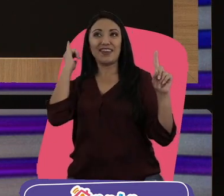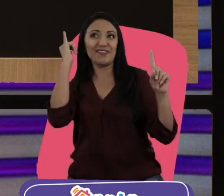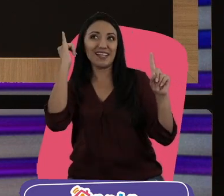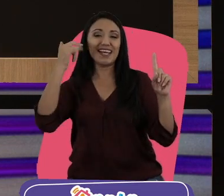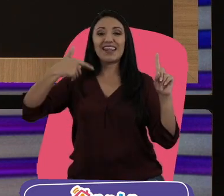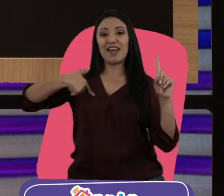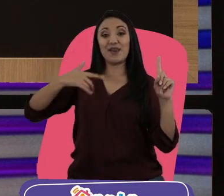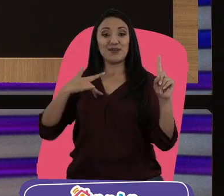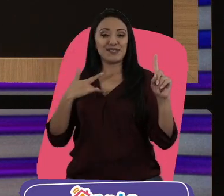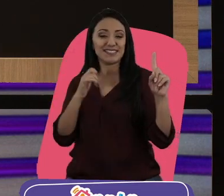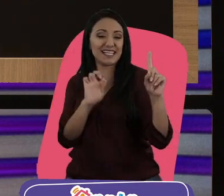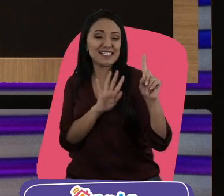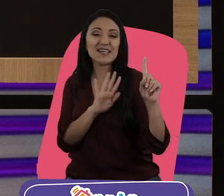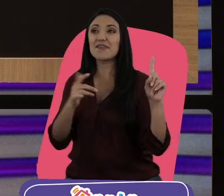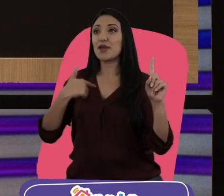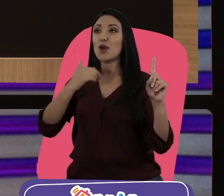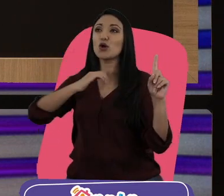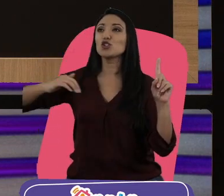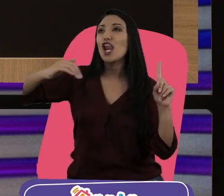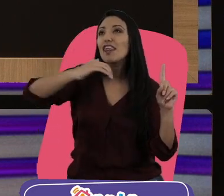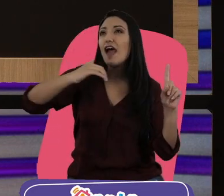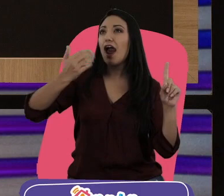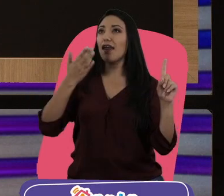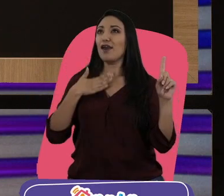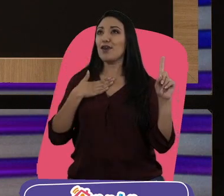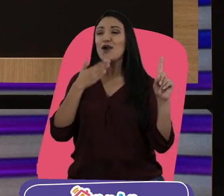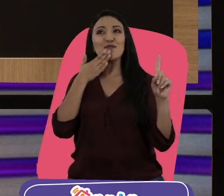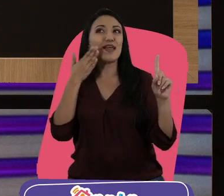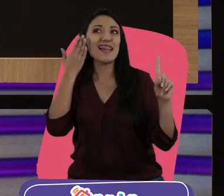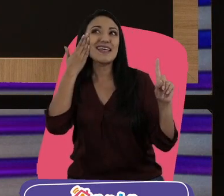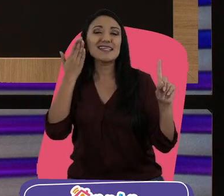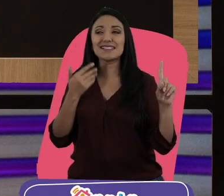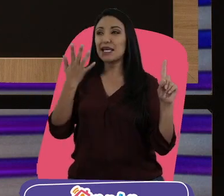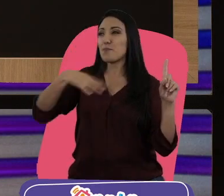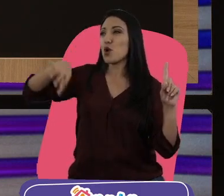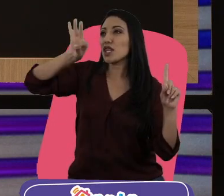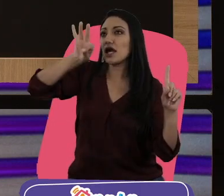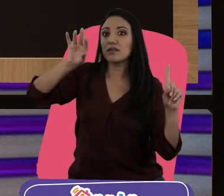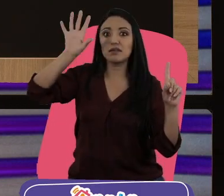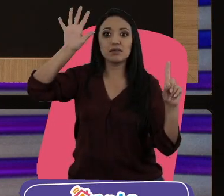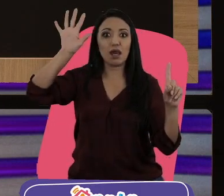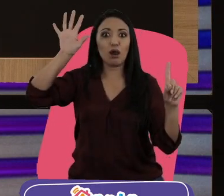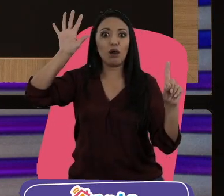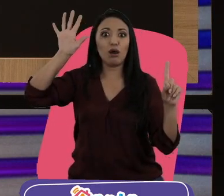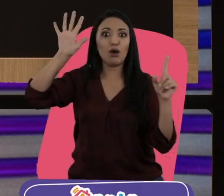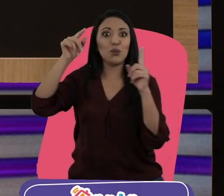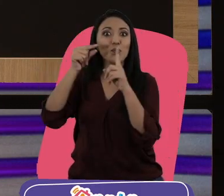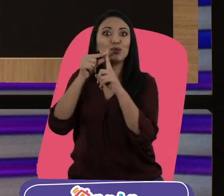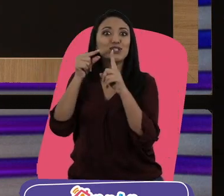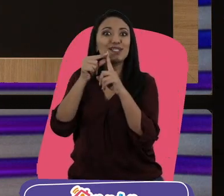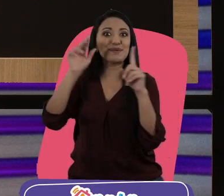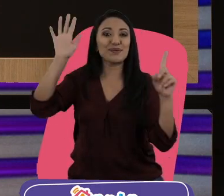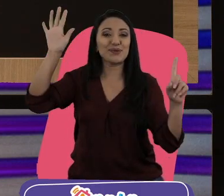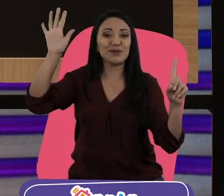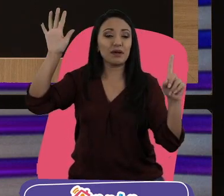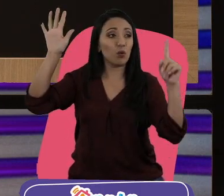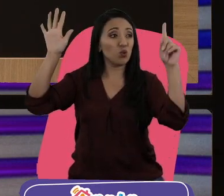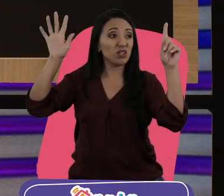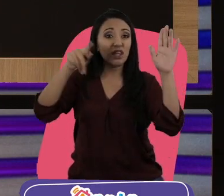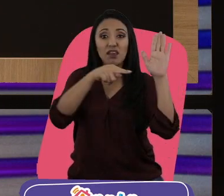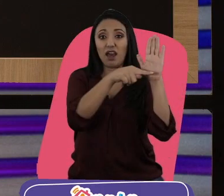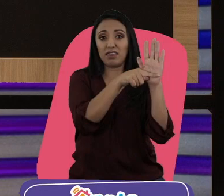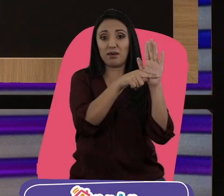espontánea, soy sensible, soy solidaria, yo soy una persona importante. 5 palabras o frases